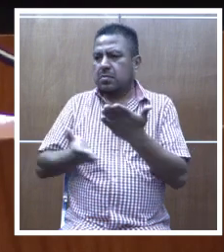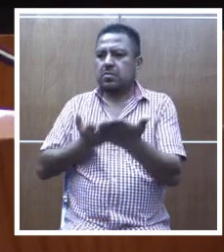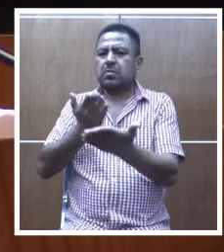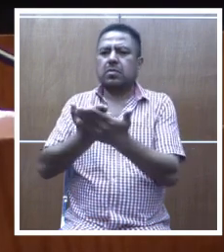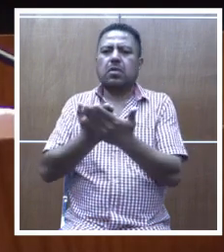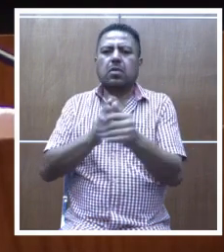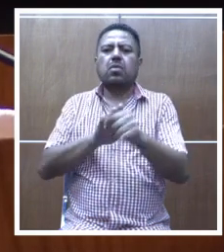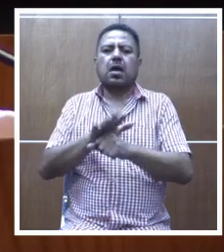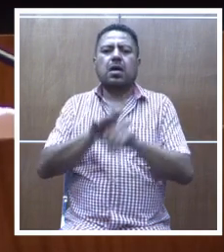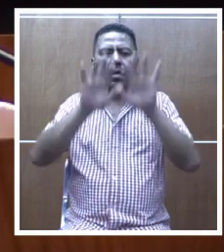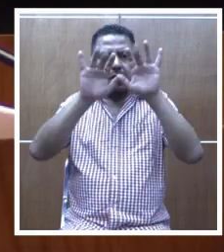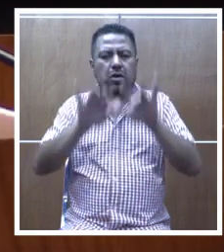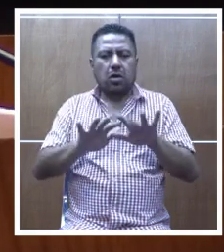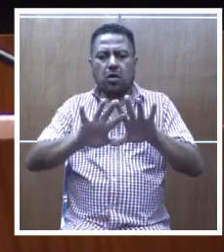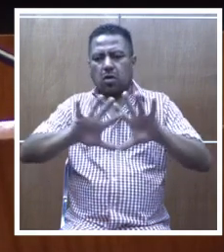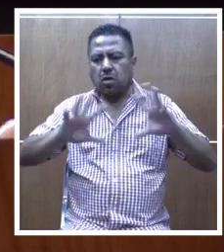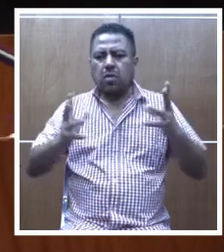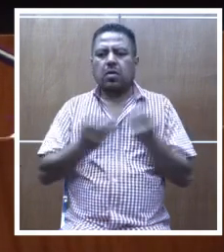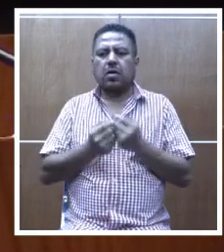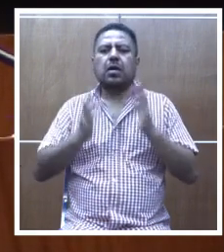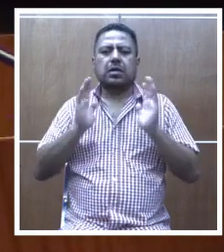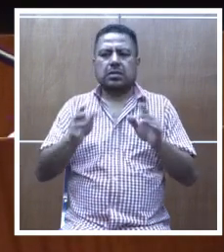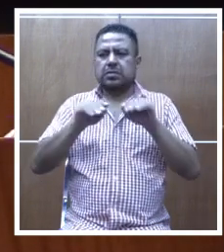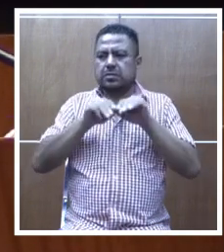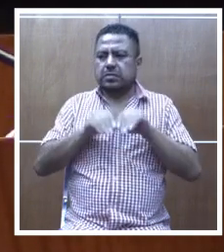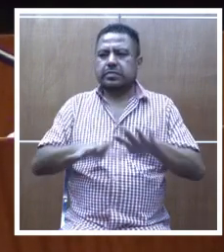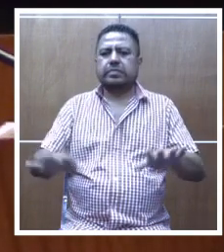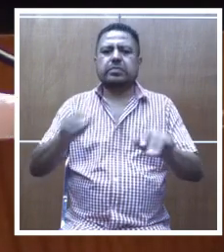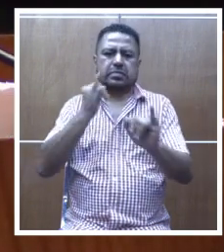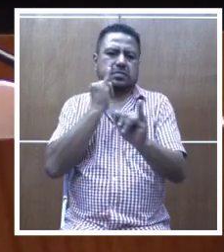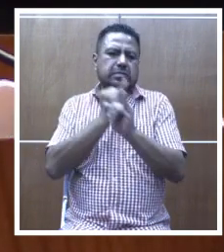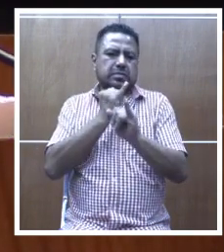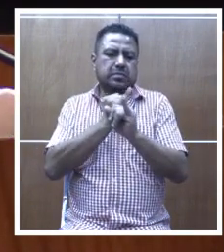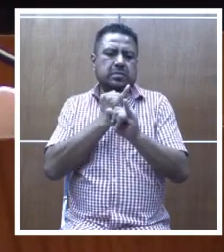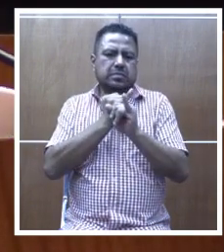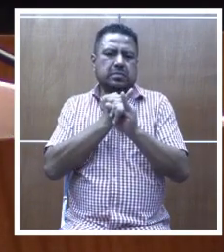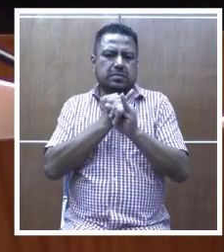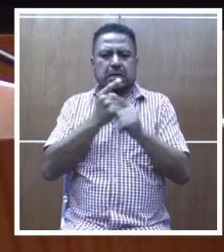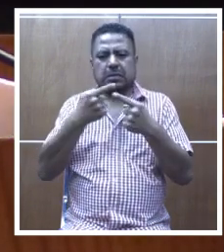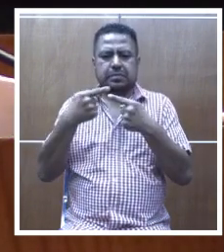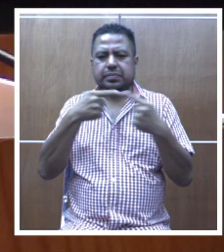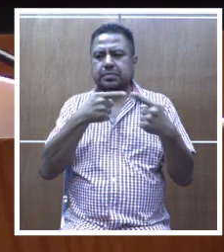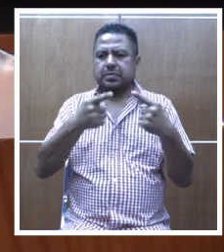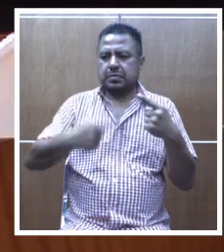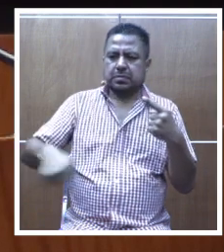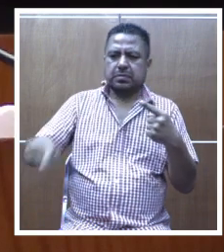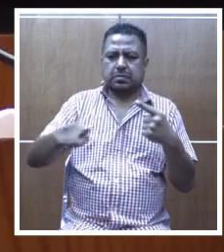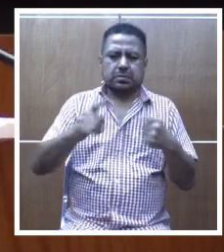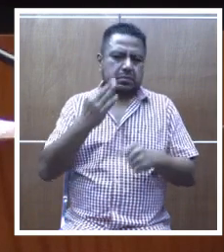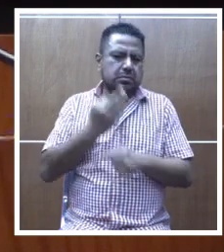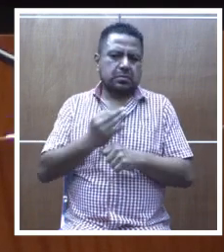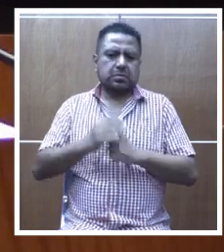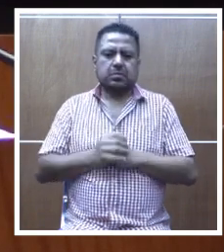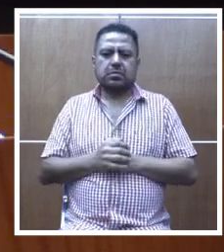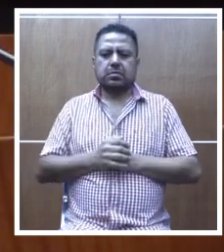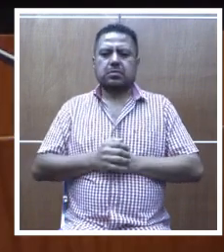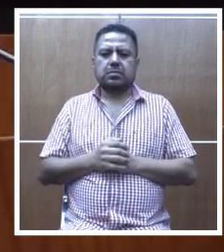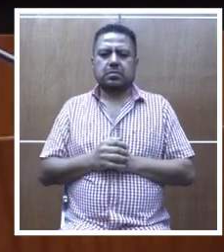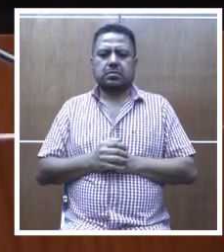de que el texto completo se publicará en la Gaceta y en el Diario de los Debates.